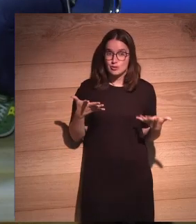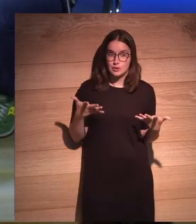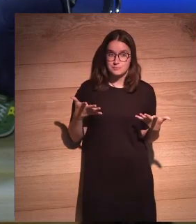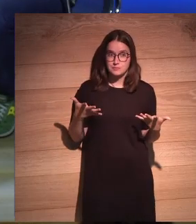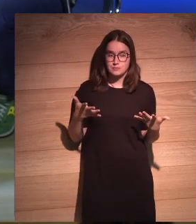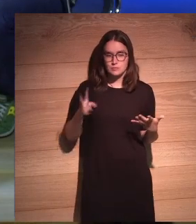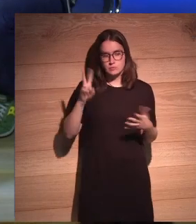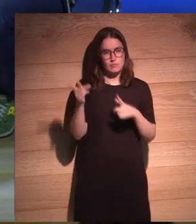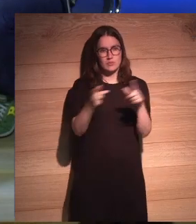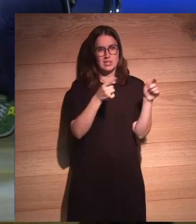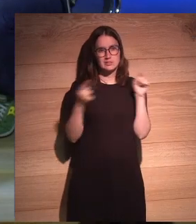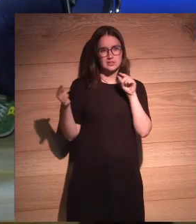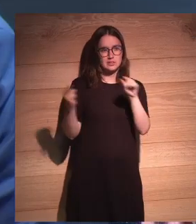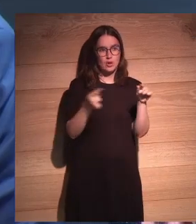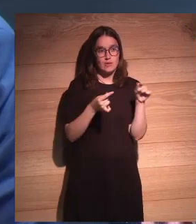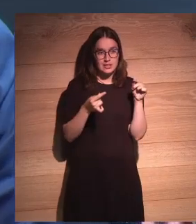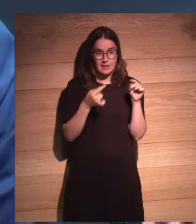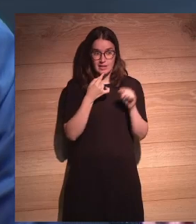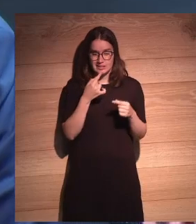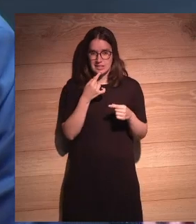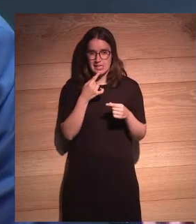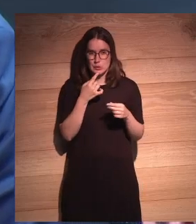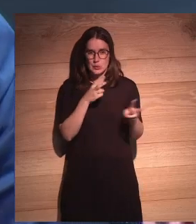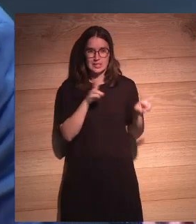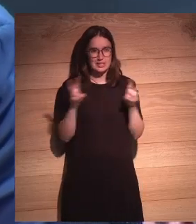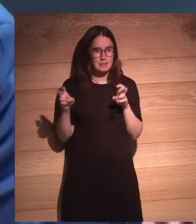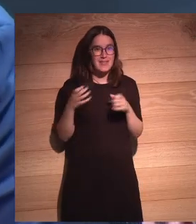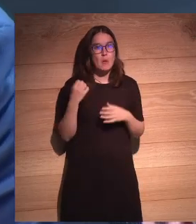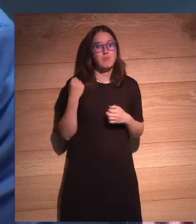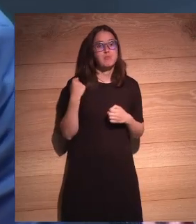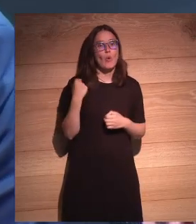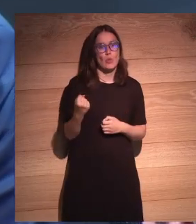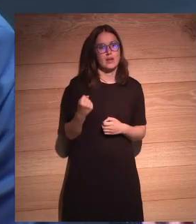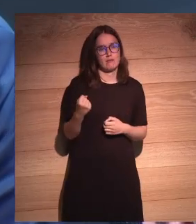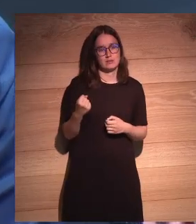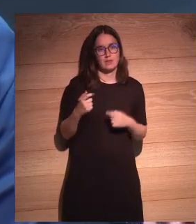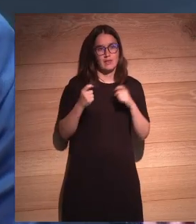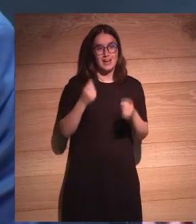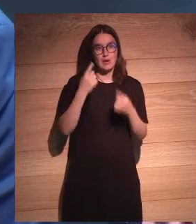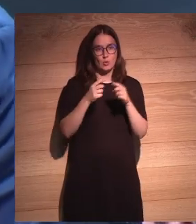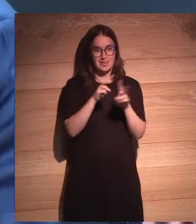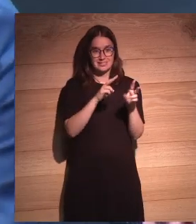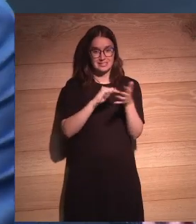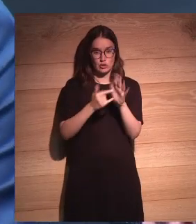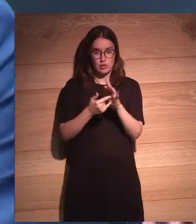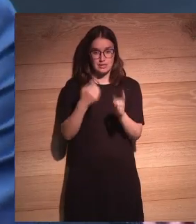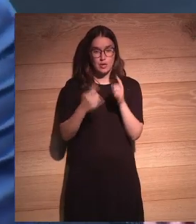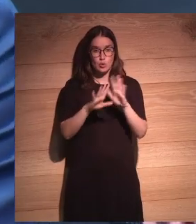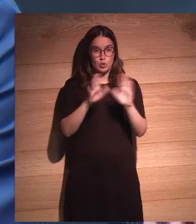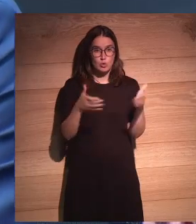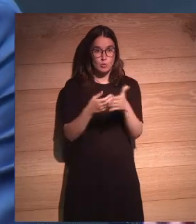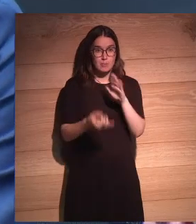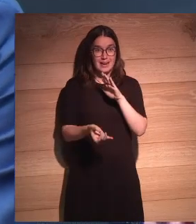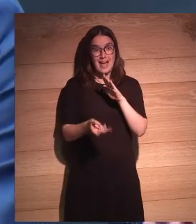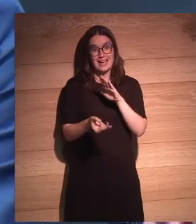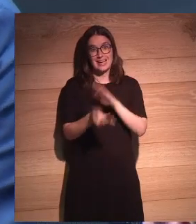en otro debate que habéis introducido sobre el poder que dan ciertas tecnologías a ciertos grupos para hacer